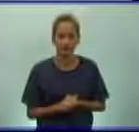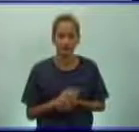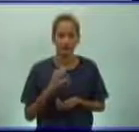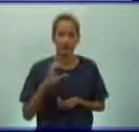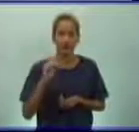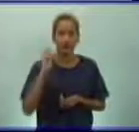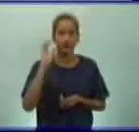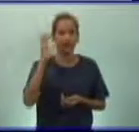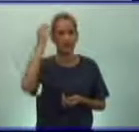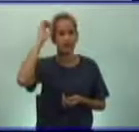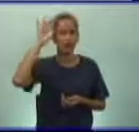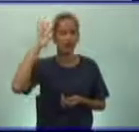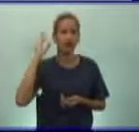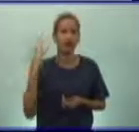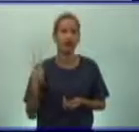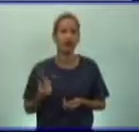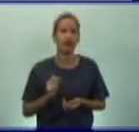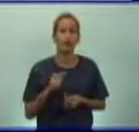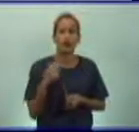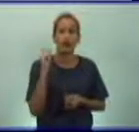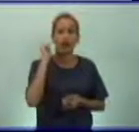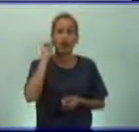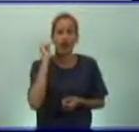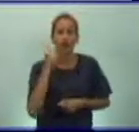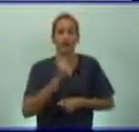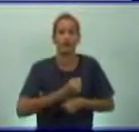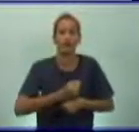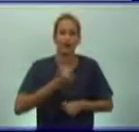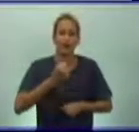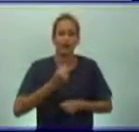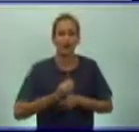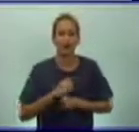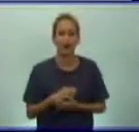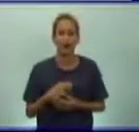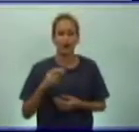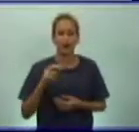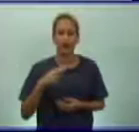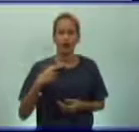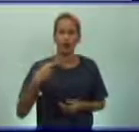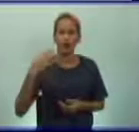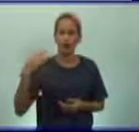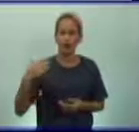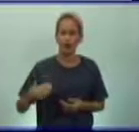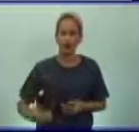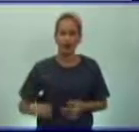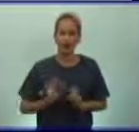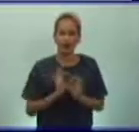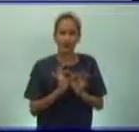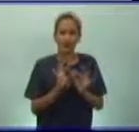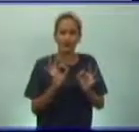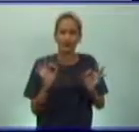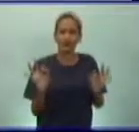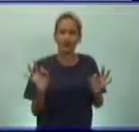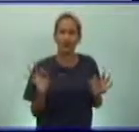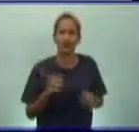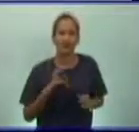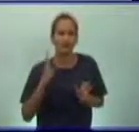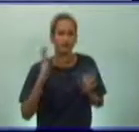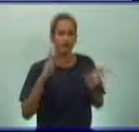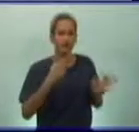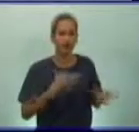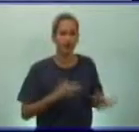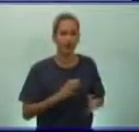Celia fue una mujer laboriosa, humana, sencilla y fiel.